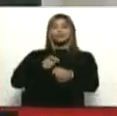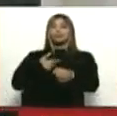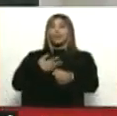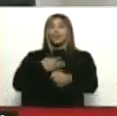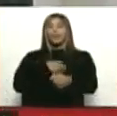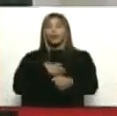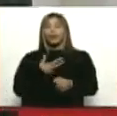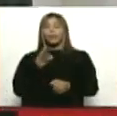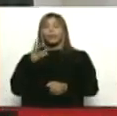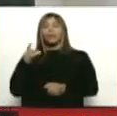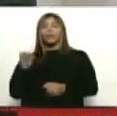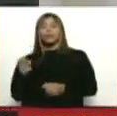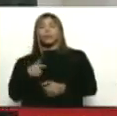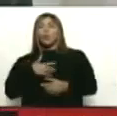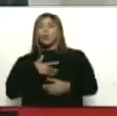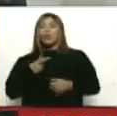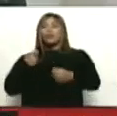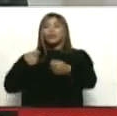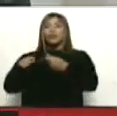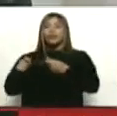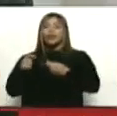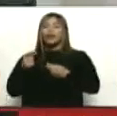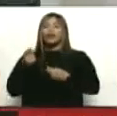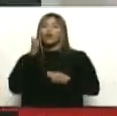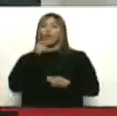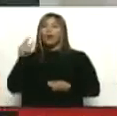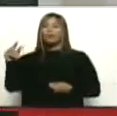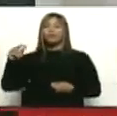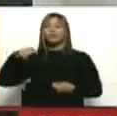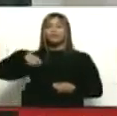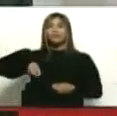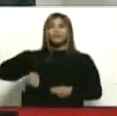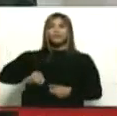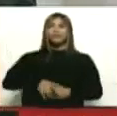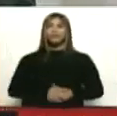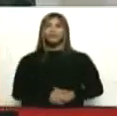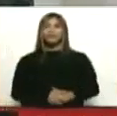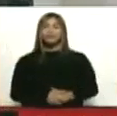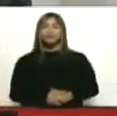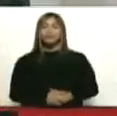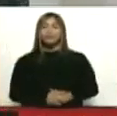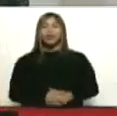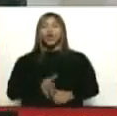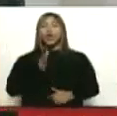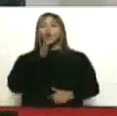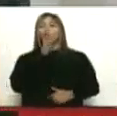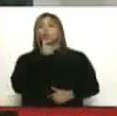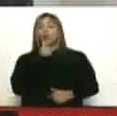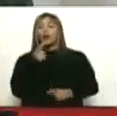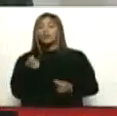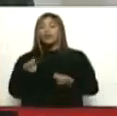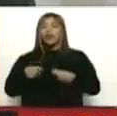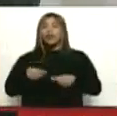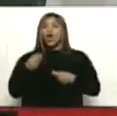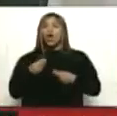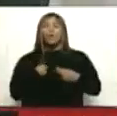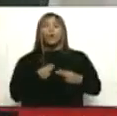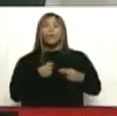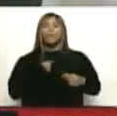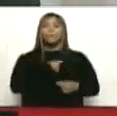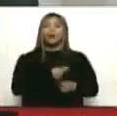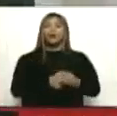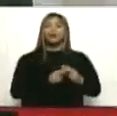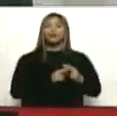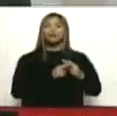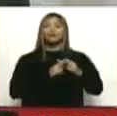PDVSA, al no poder materializar las ventas, no tiene ingresos. Al no tener ingresos, tampoco tiene garantías de cómo va a pagar un crédito. Necesitamos